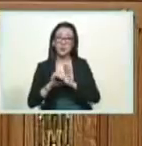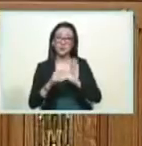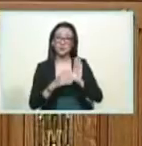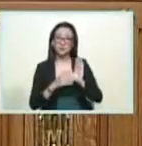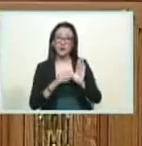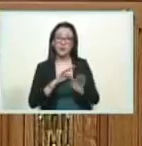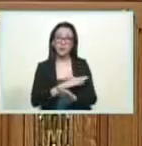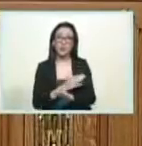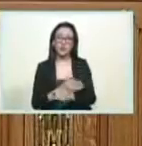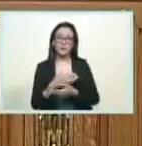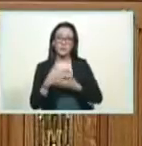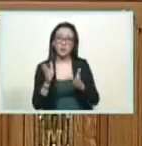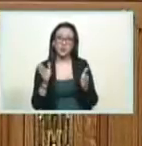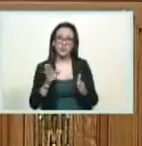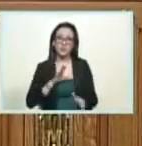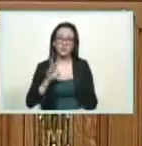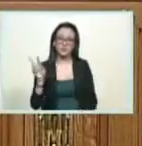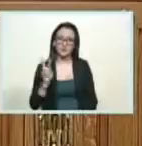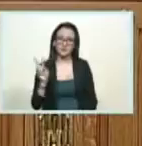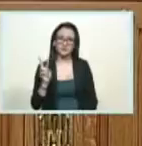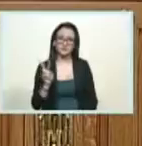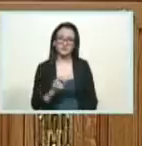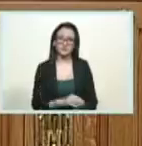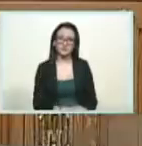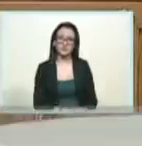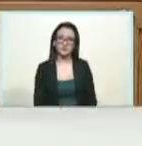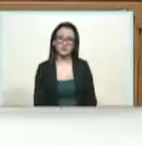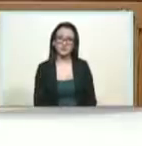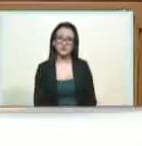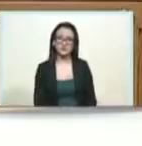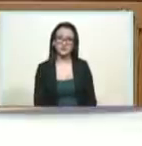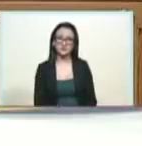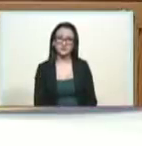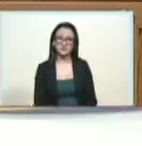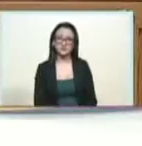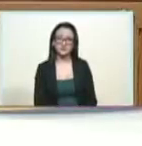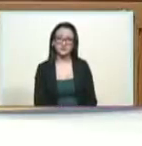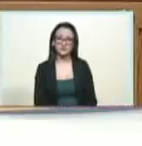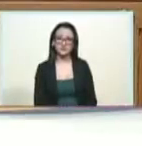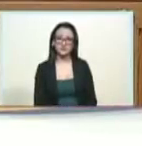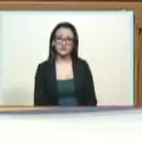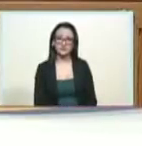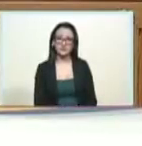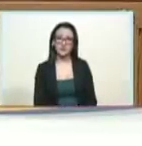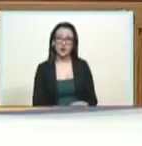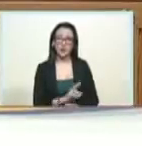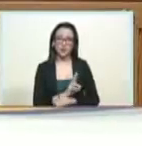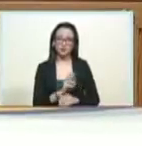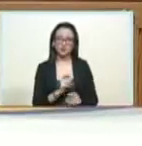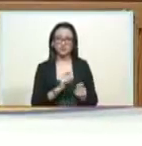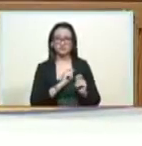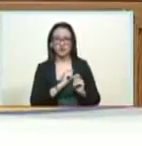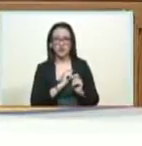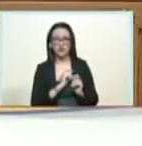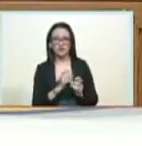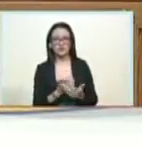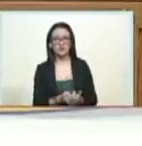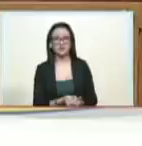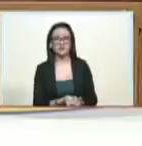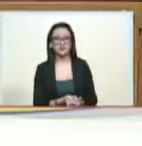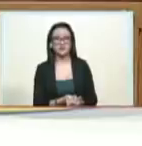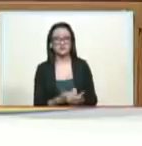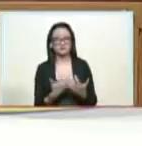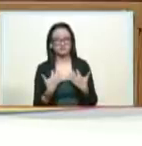constitucional de los poderes públicos del país, en uso de sus facultades soberanas